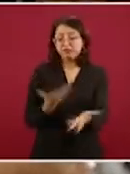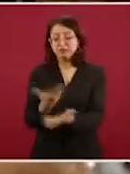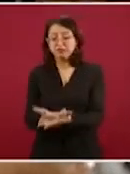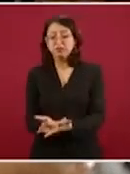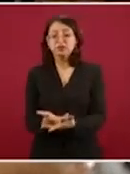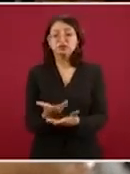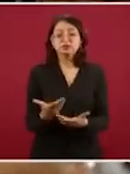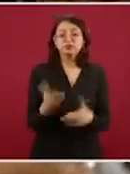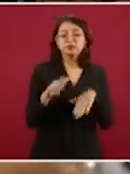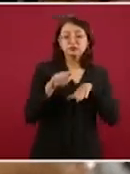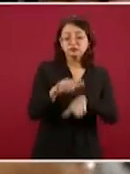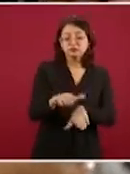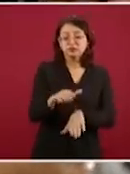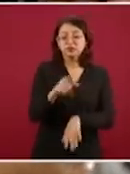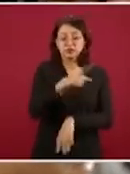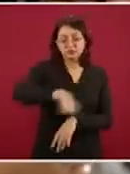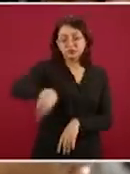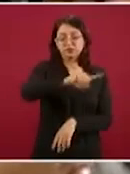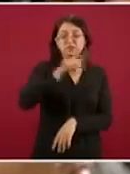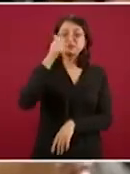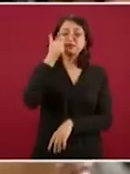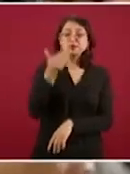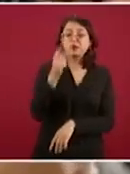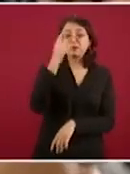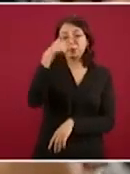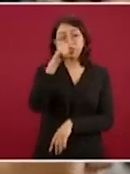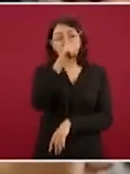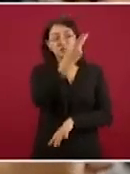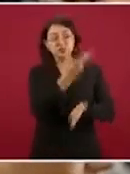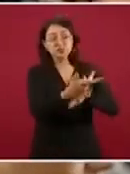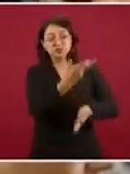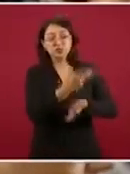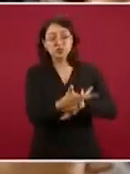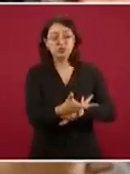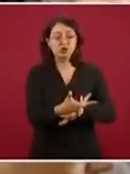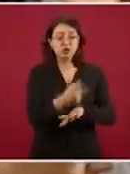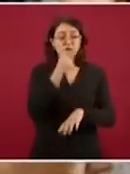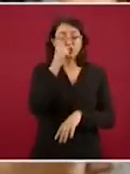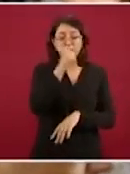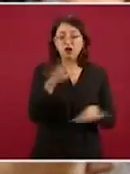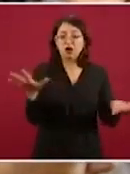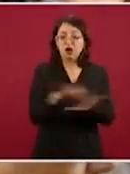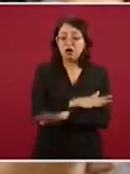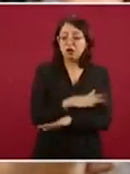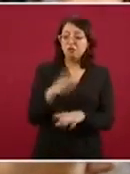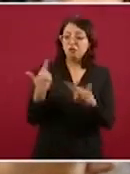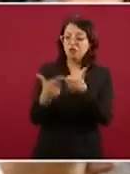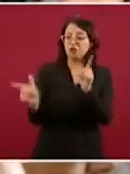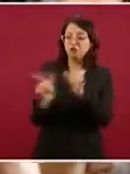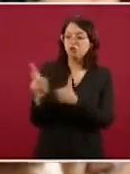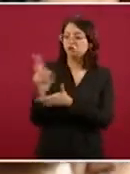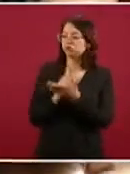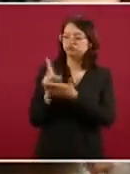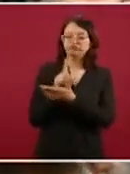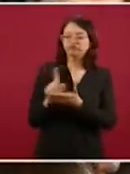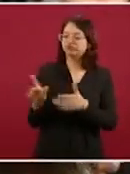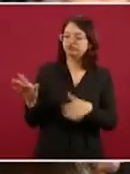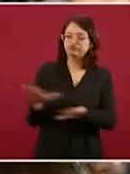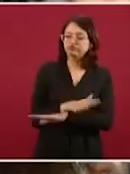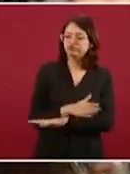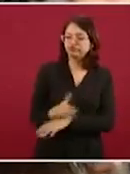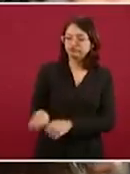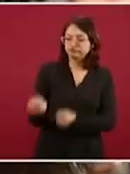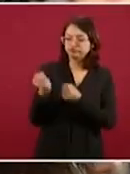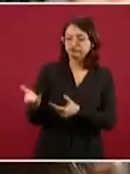en relación a lo que han estado pidiendo a Estados Unidos de que se clasifiquen como organizaciones terroristas a